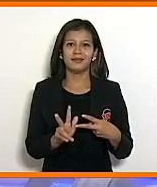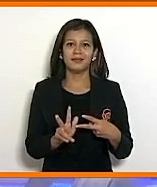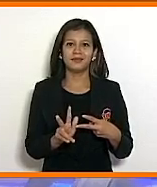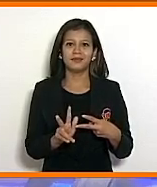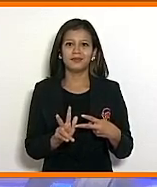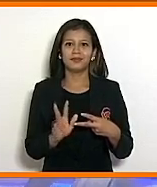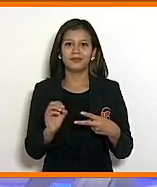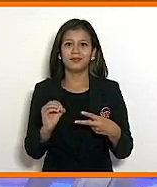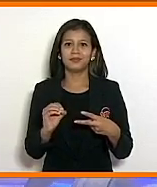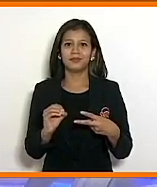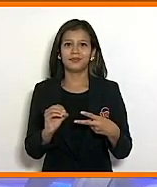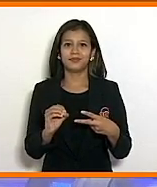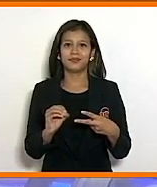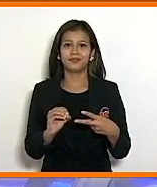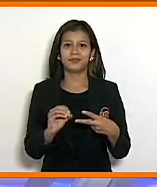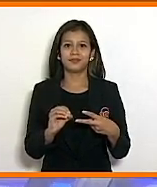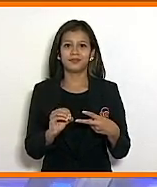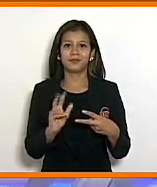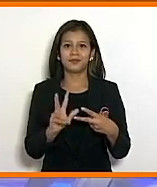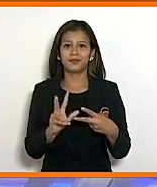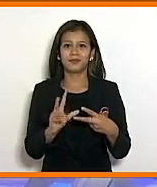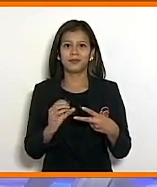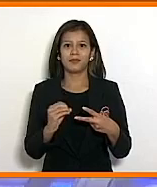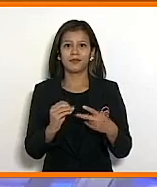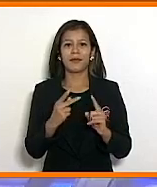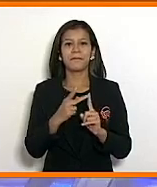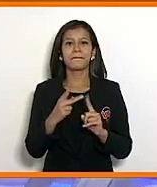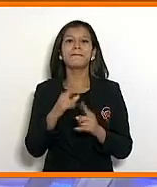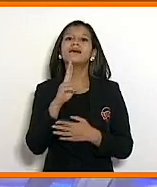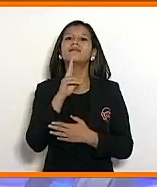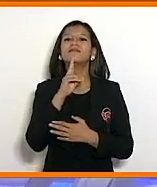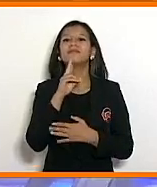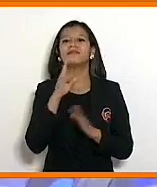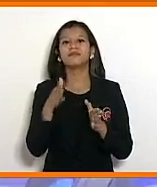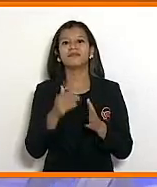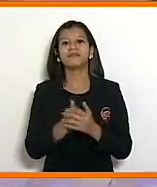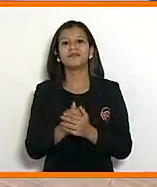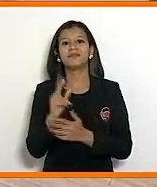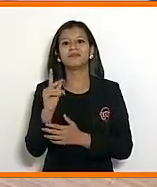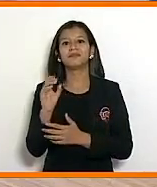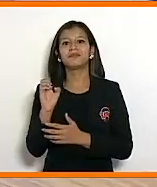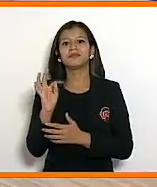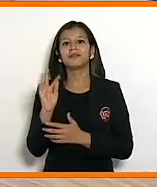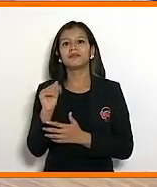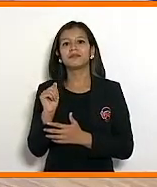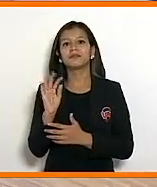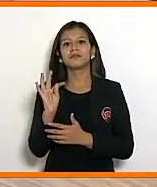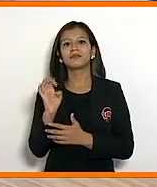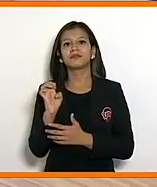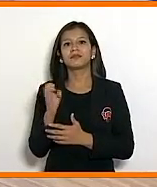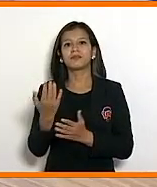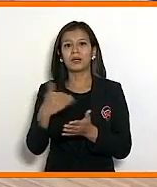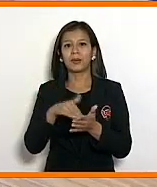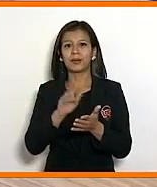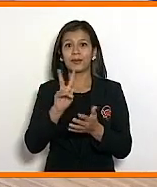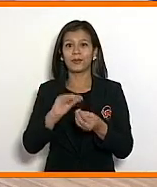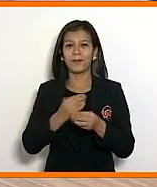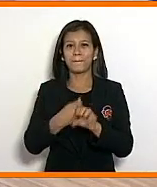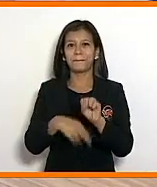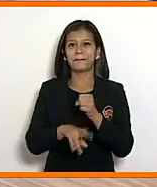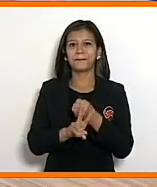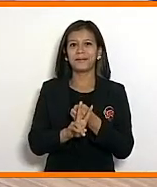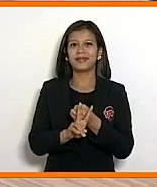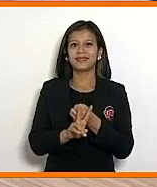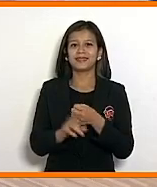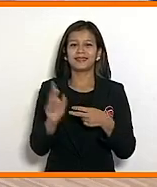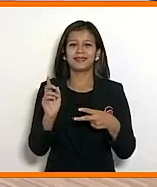el 0. Y el segundo número ganador es el 30 con su catrachada Petate. Con mucho gusto reitero los dos números ganadores en